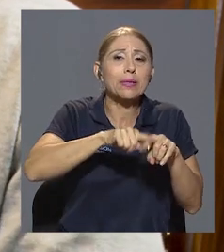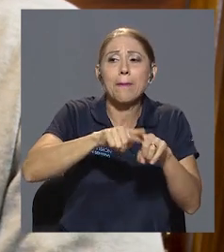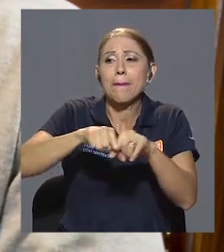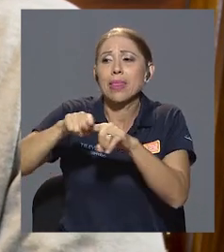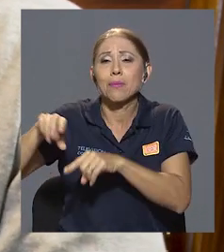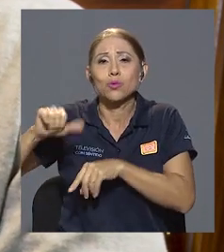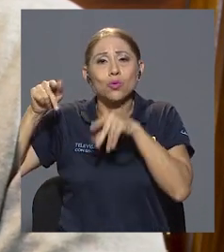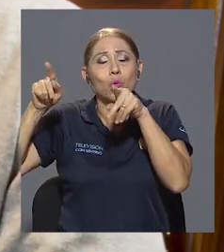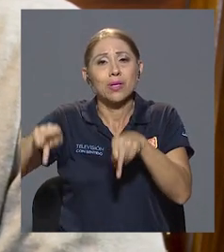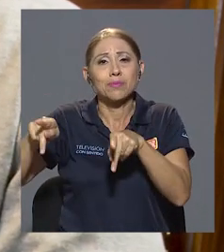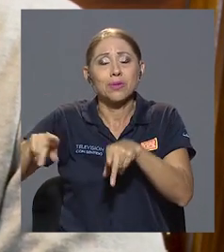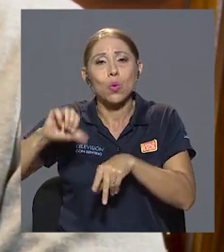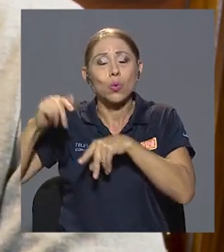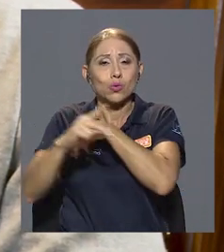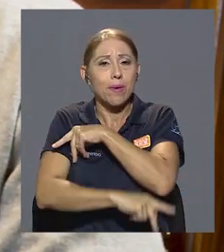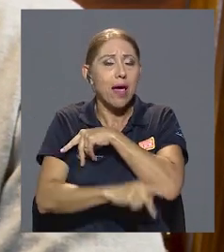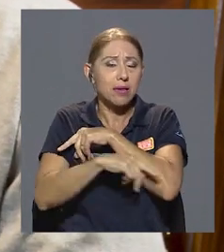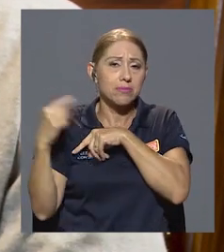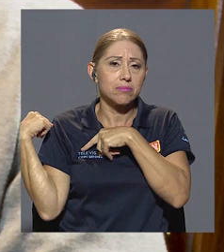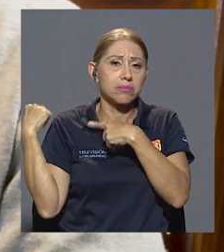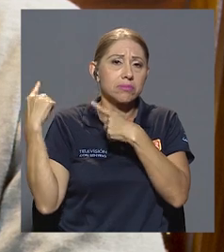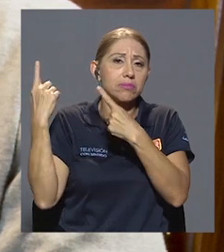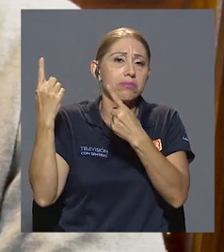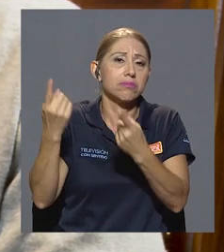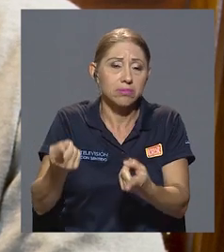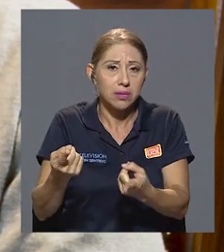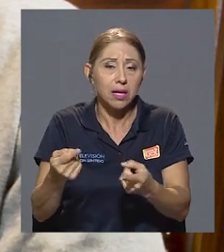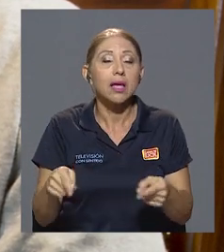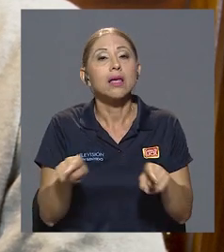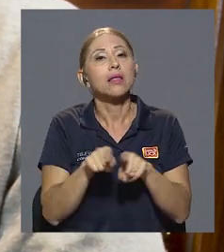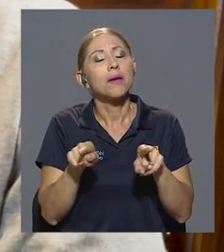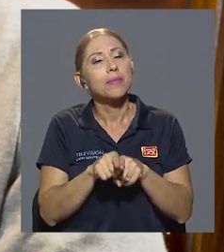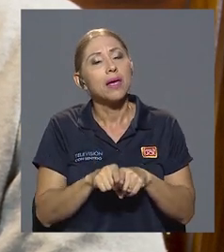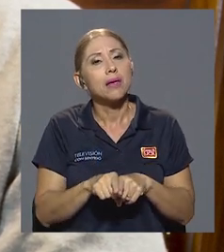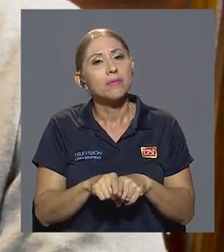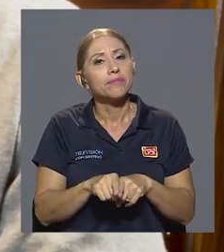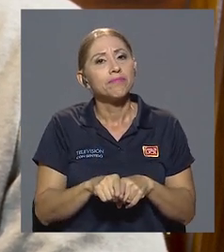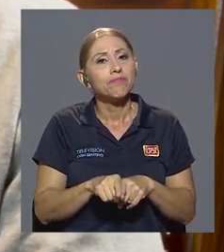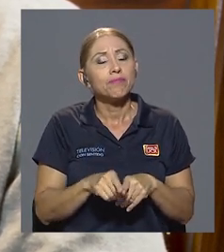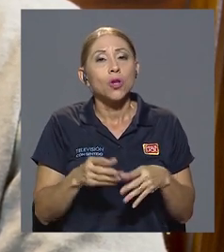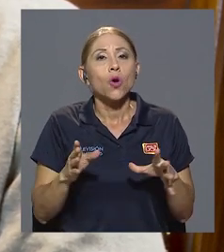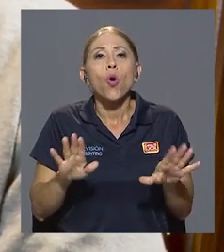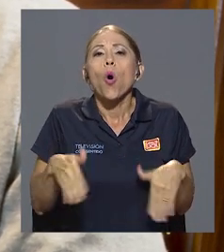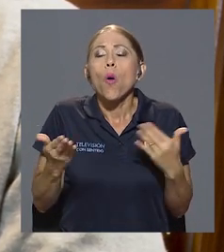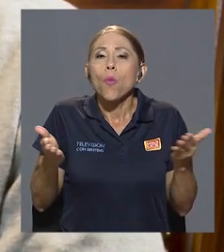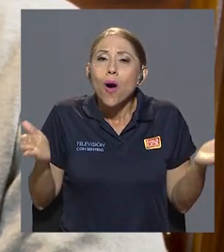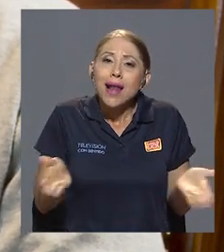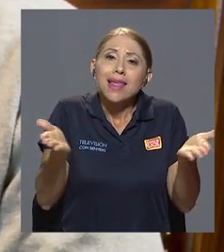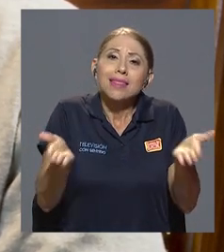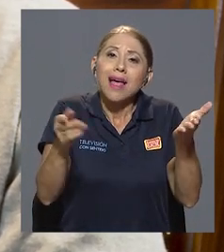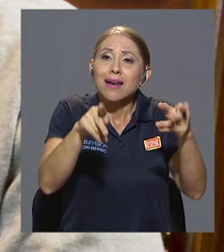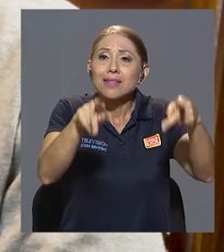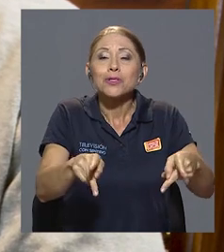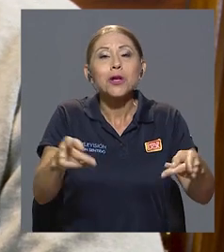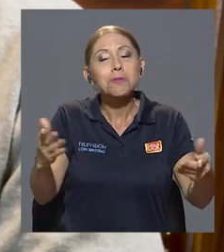historia es verdad y también como alentar la hospitalidad de la interculturalidad